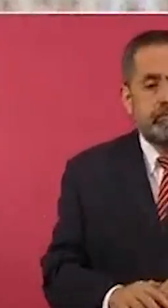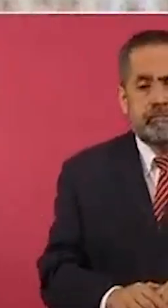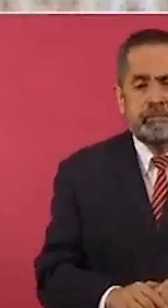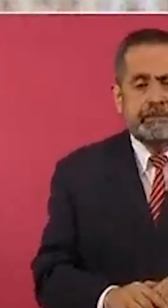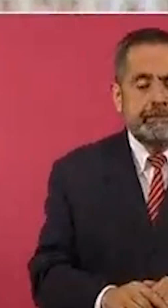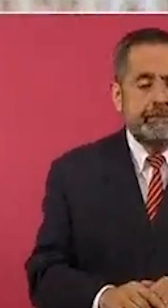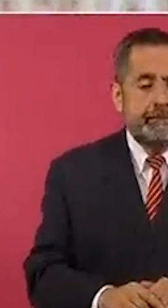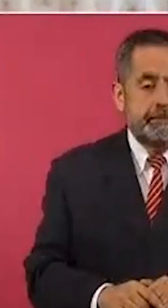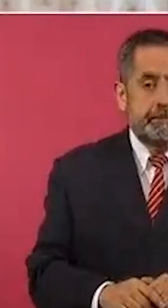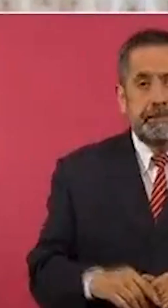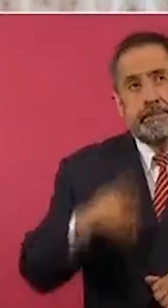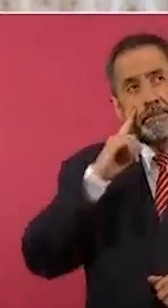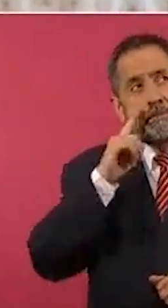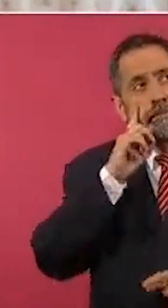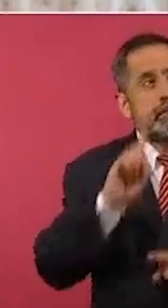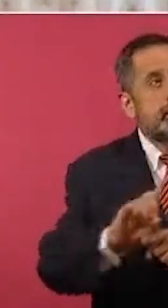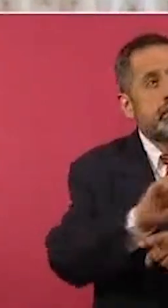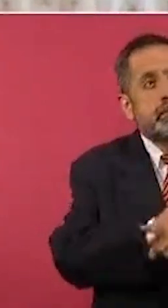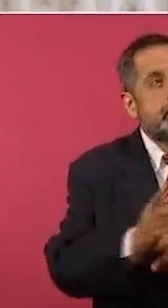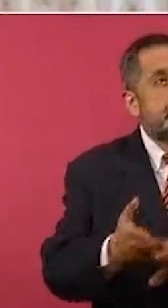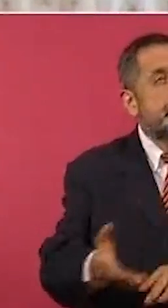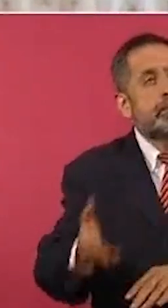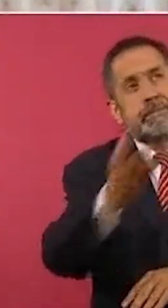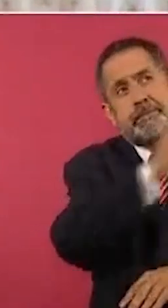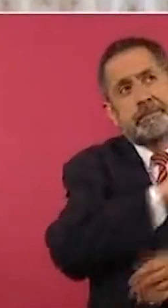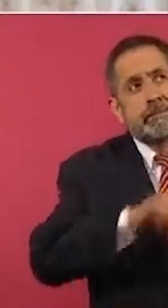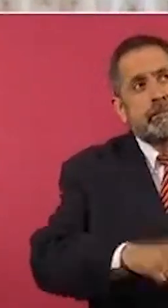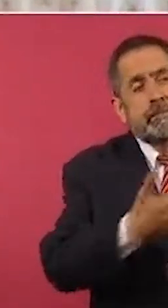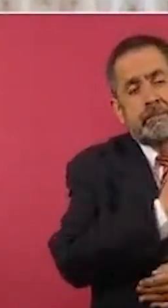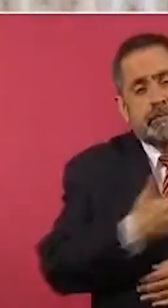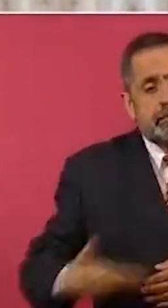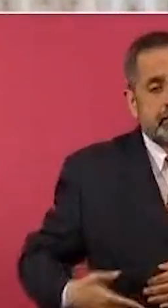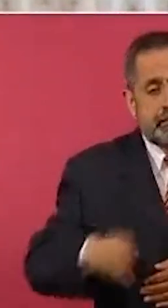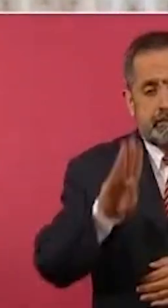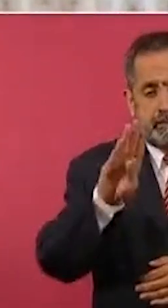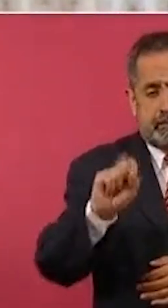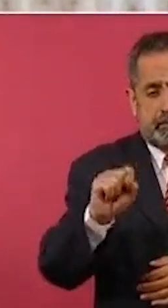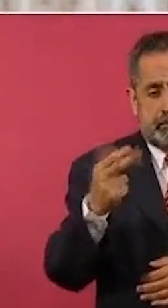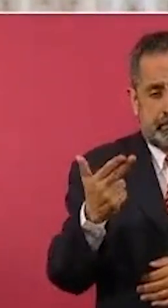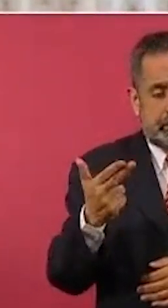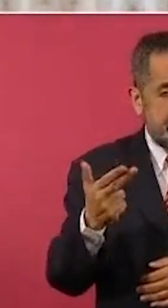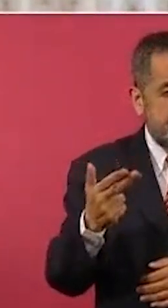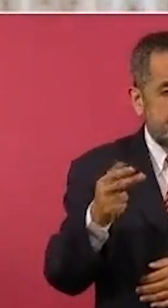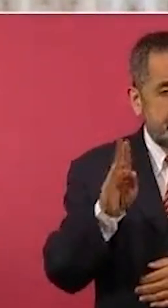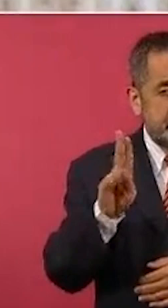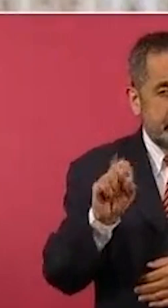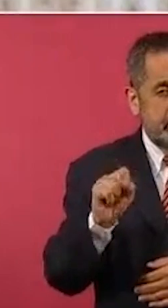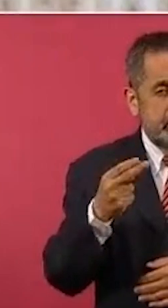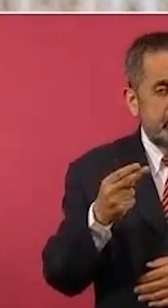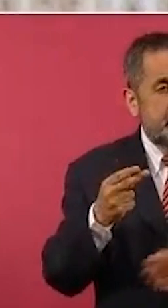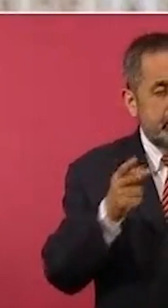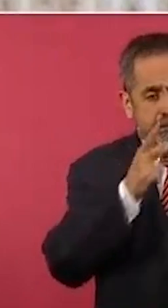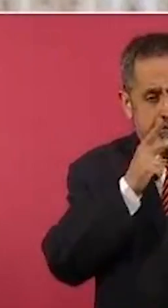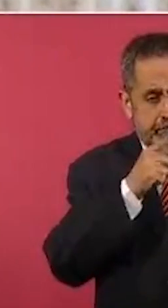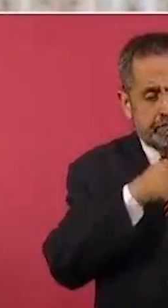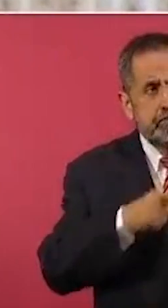Porque desde el presidente Bush, el finado,